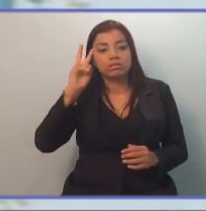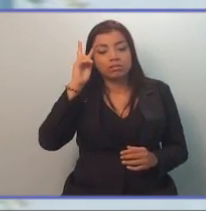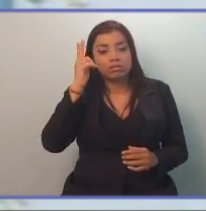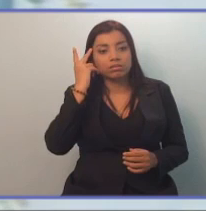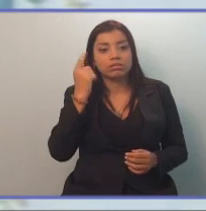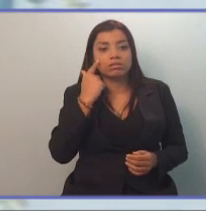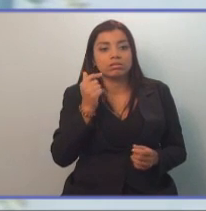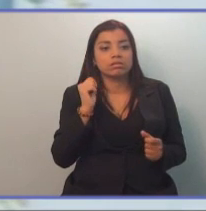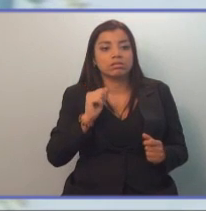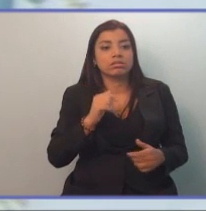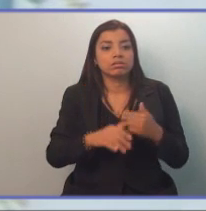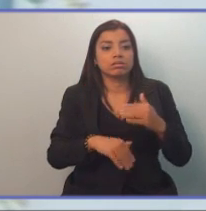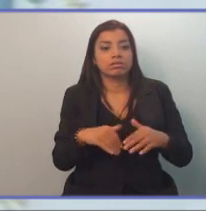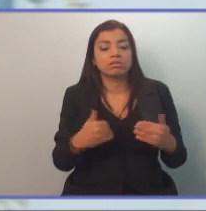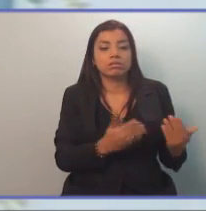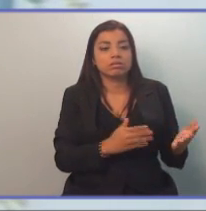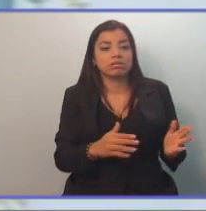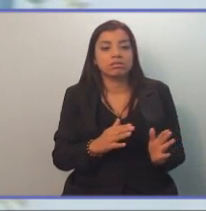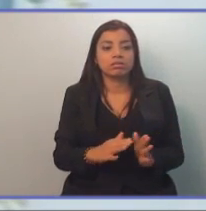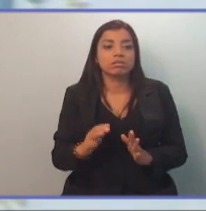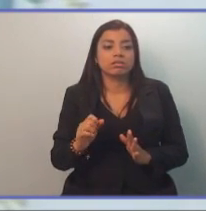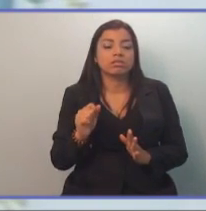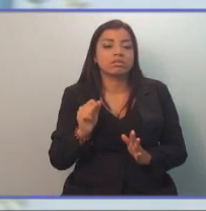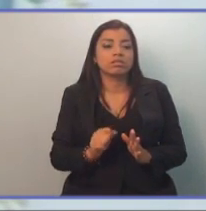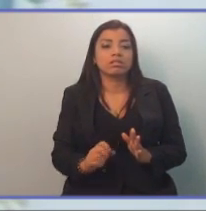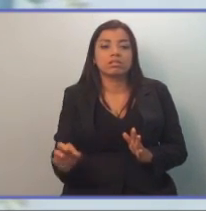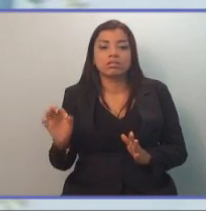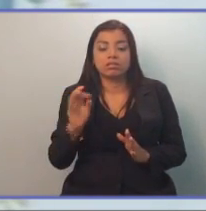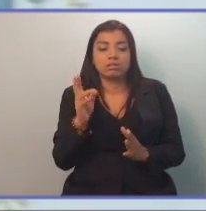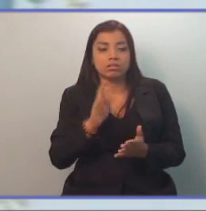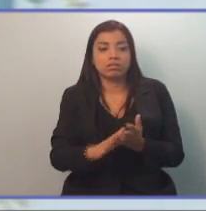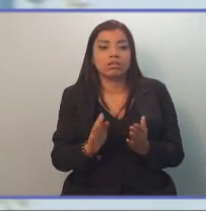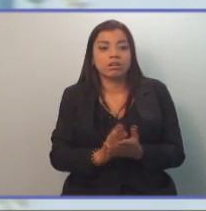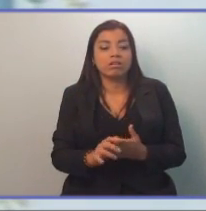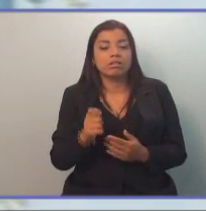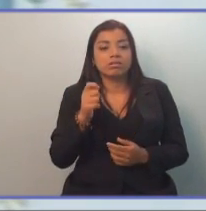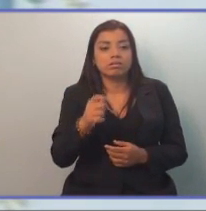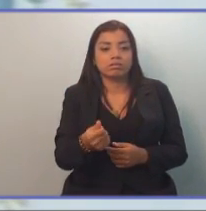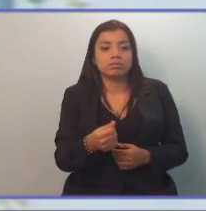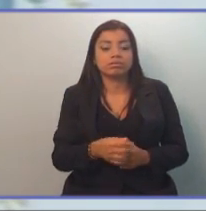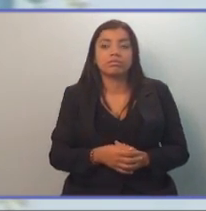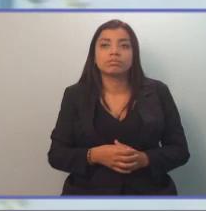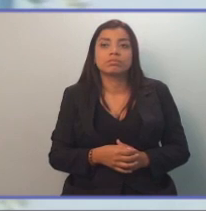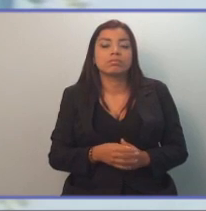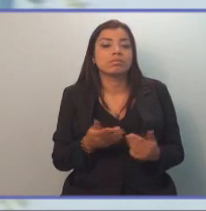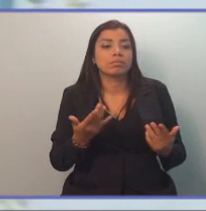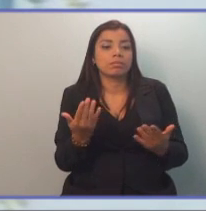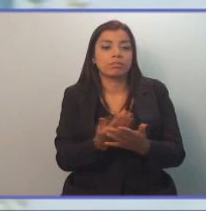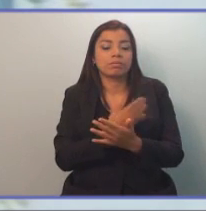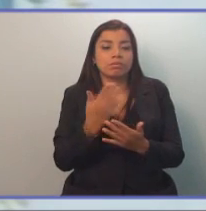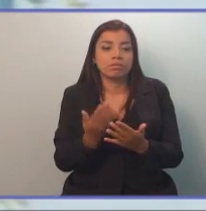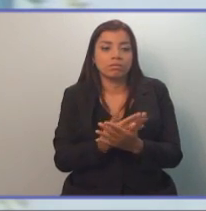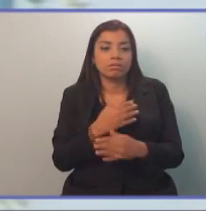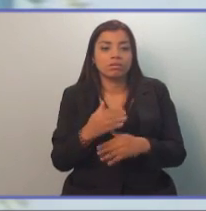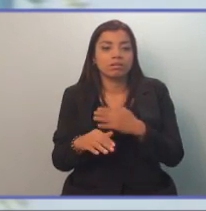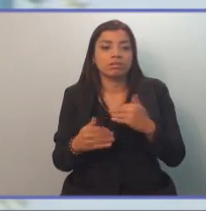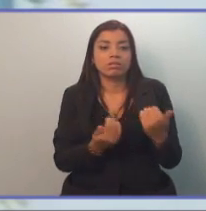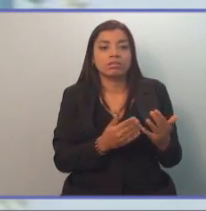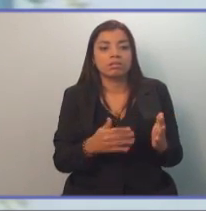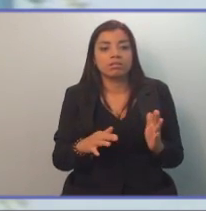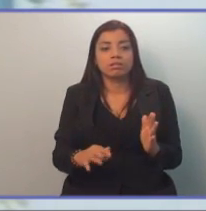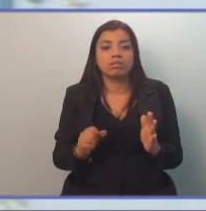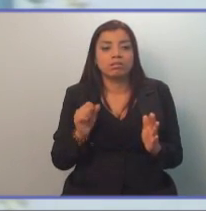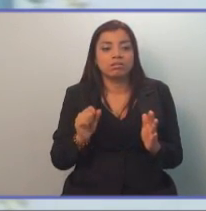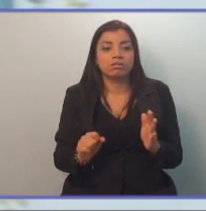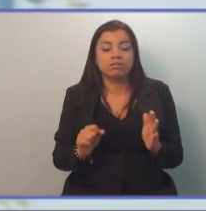potenciar el recurso humano y no seguir generando más inversión. El estudio conlleva, naturalmente con